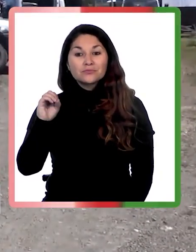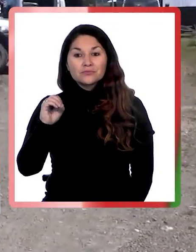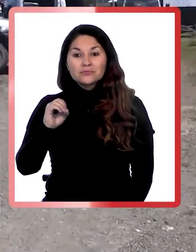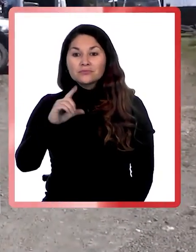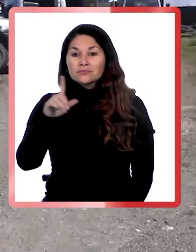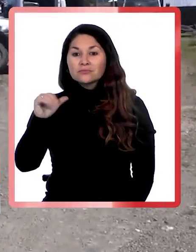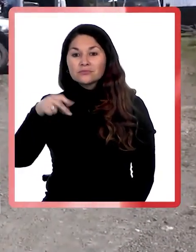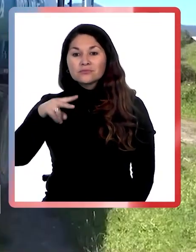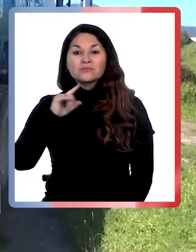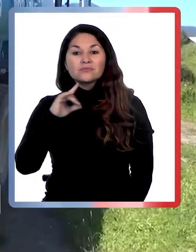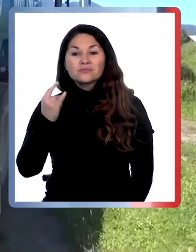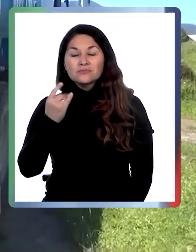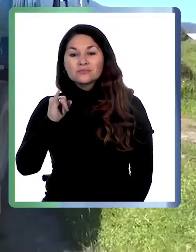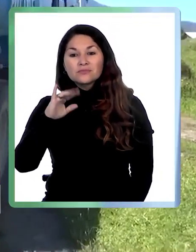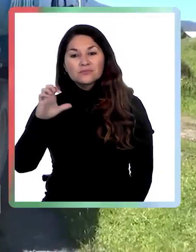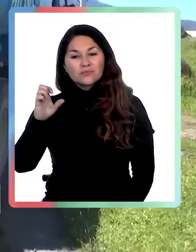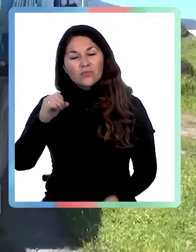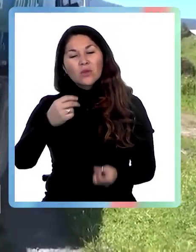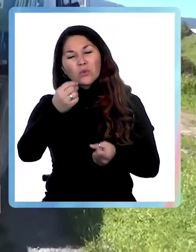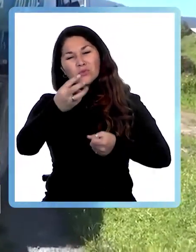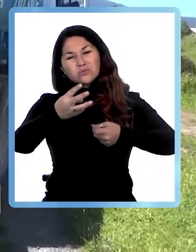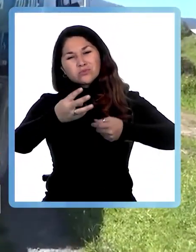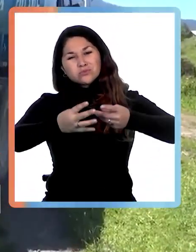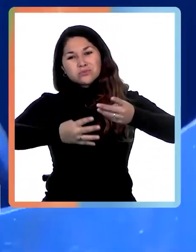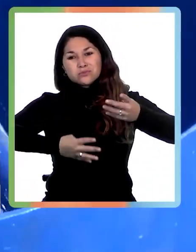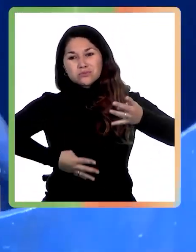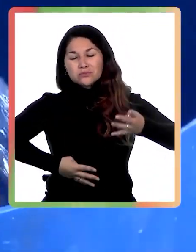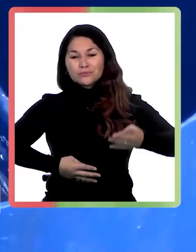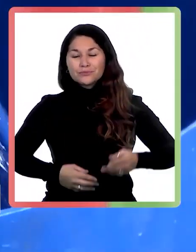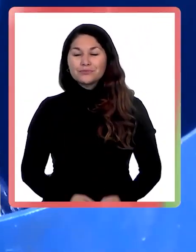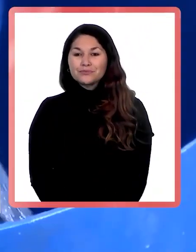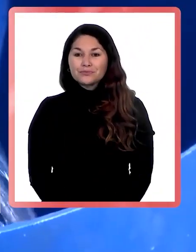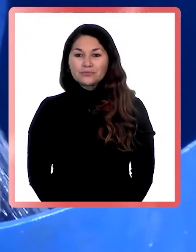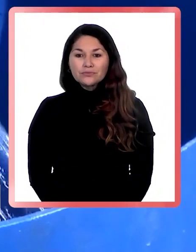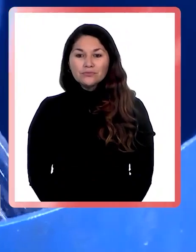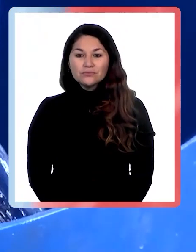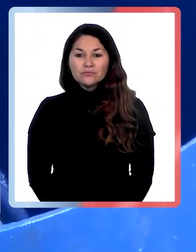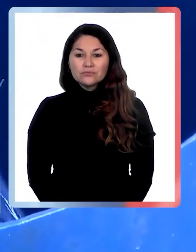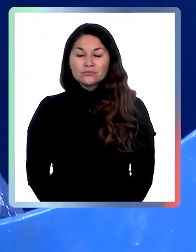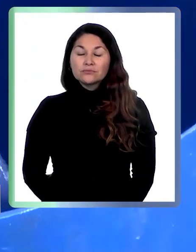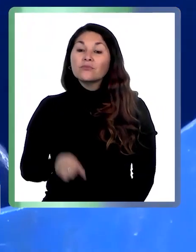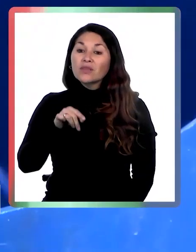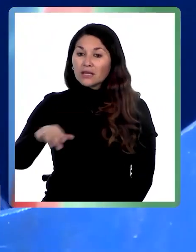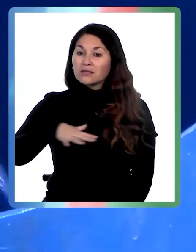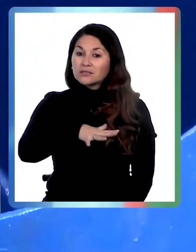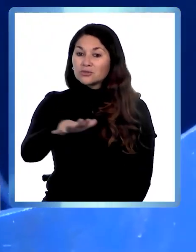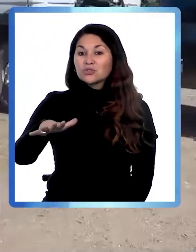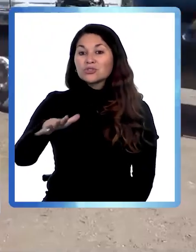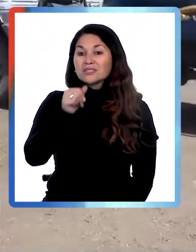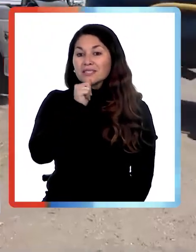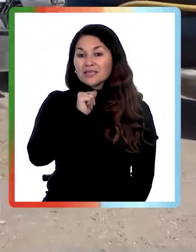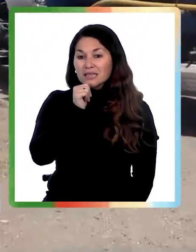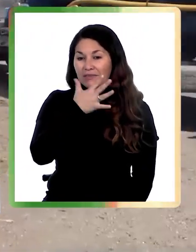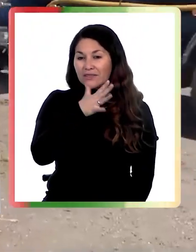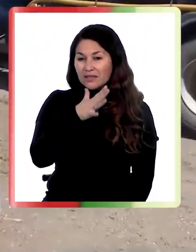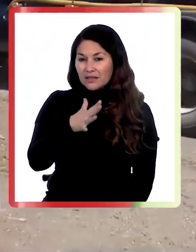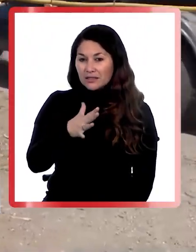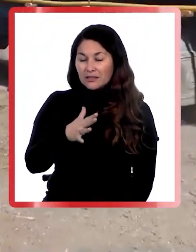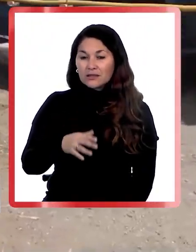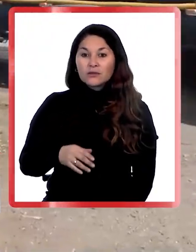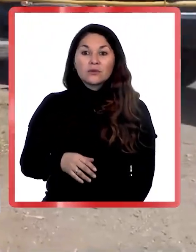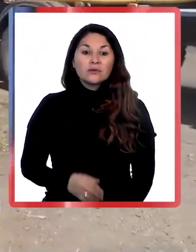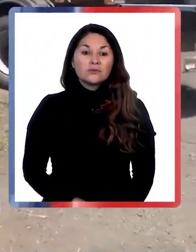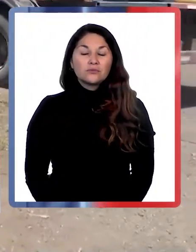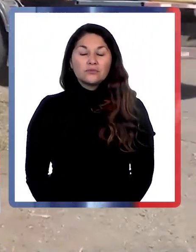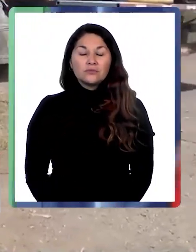muermos yanquihue maullín Puerto varas frescia y cochamó en atención a la situación hídrica que afecta a la región la